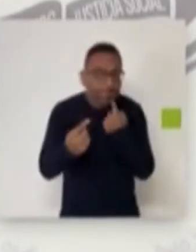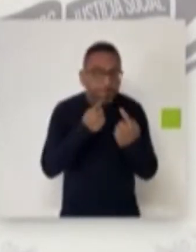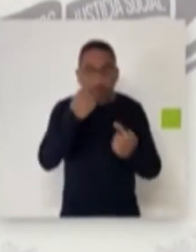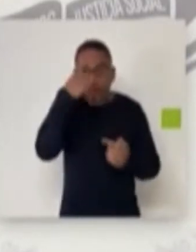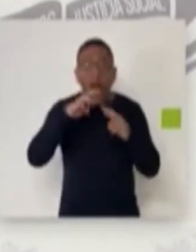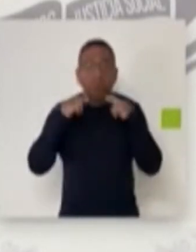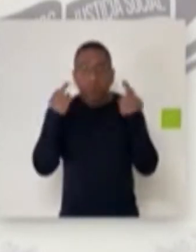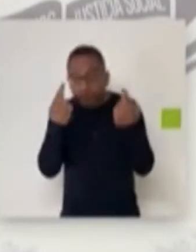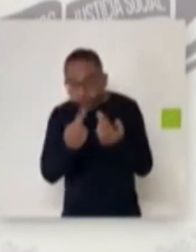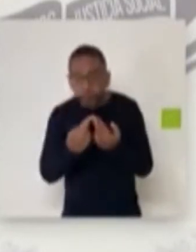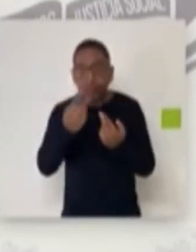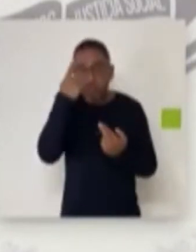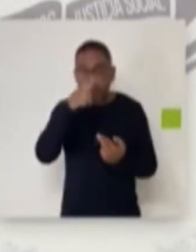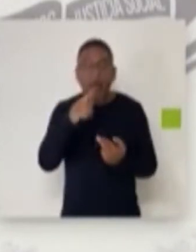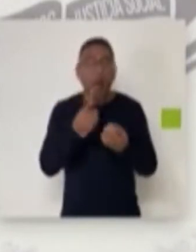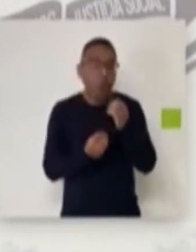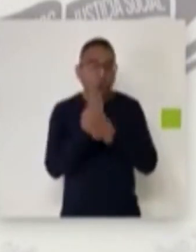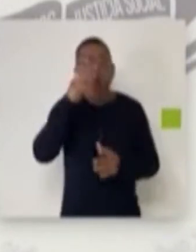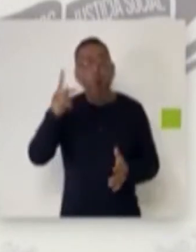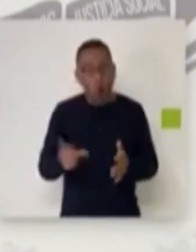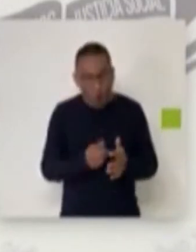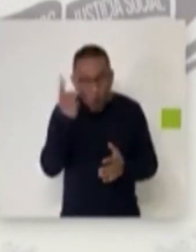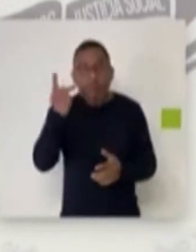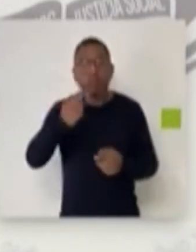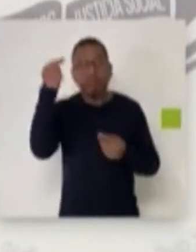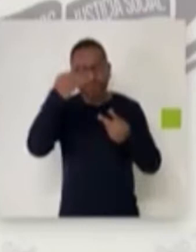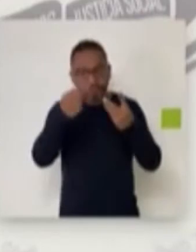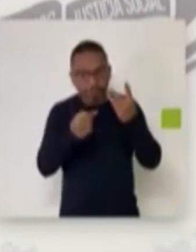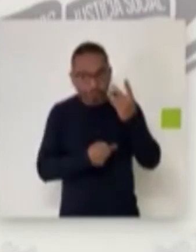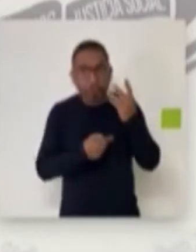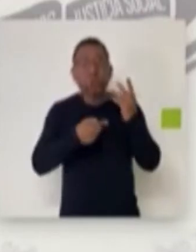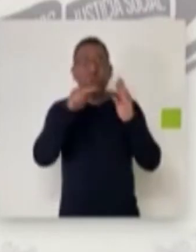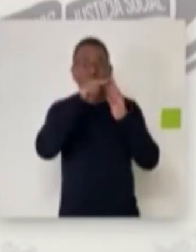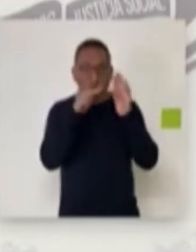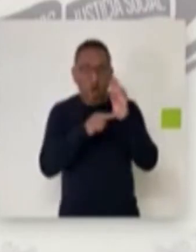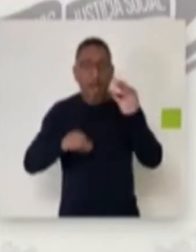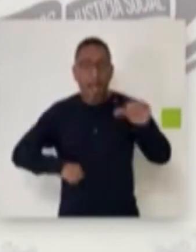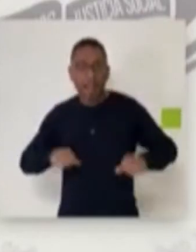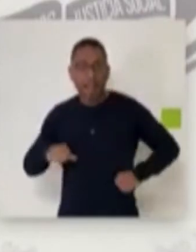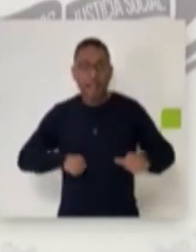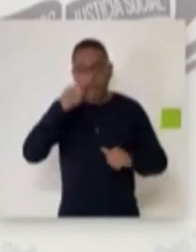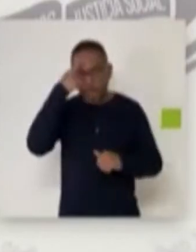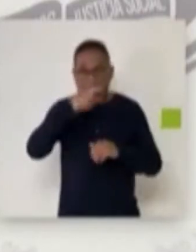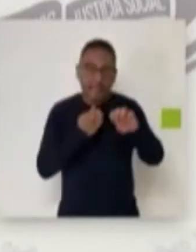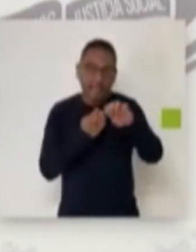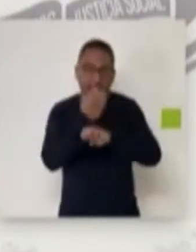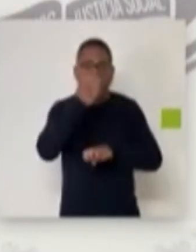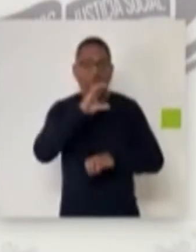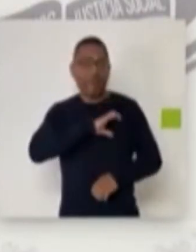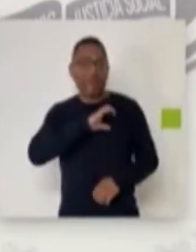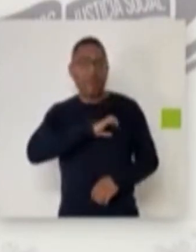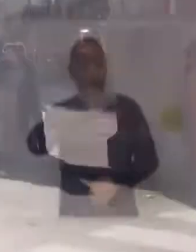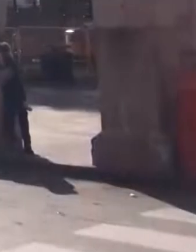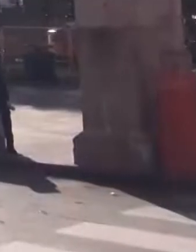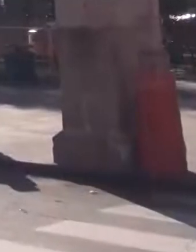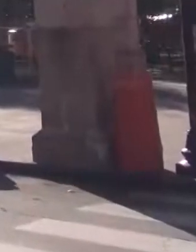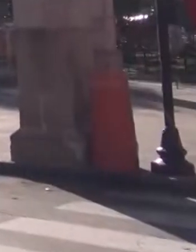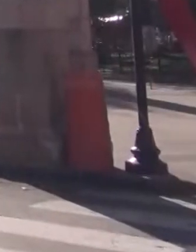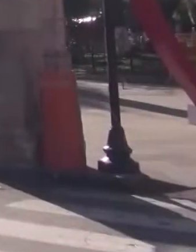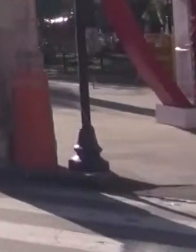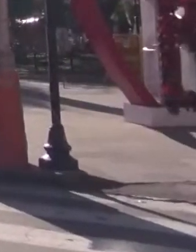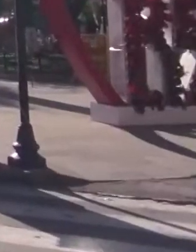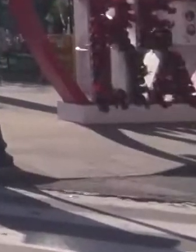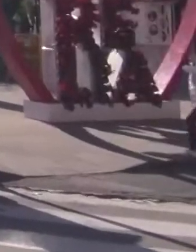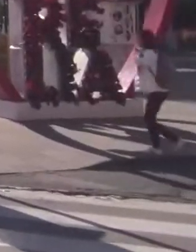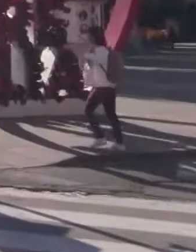y tomar medidas que nos ayuden a controlar el escenario en nuestro querido estado de Michoacán. Por tal